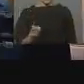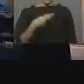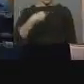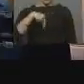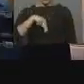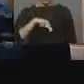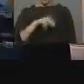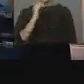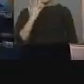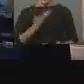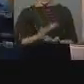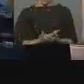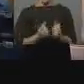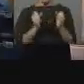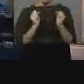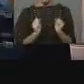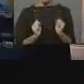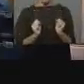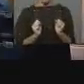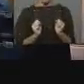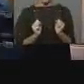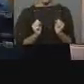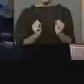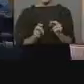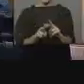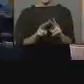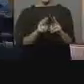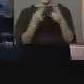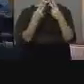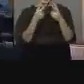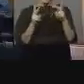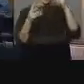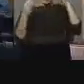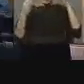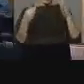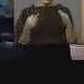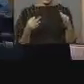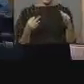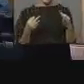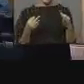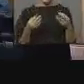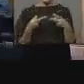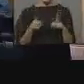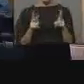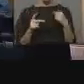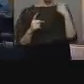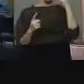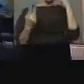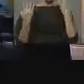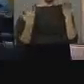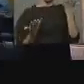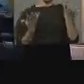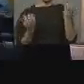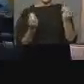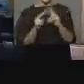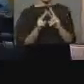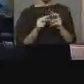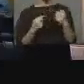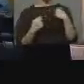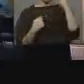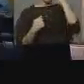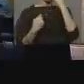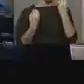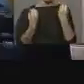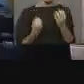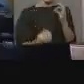nosotros tenemos y podemos aplicar el libre albedrío que me permite decidir a mí sobre lo que yo